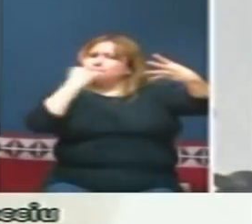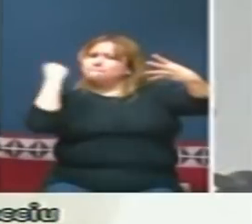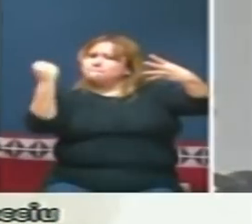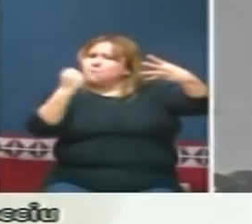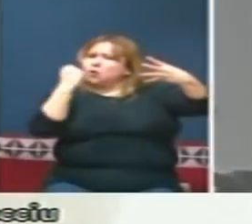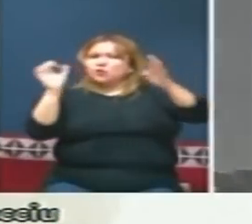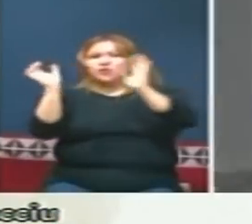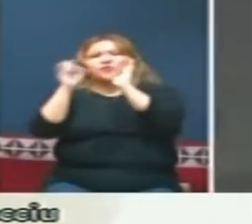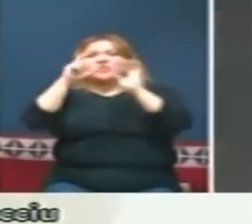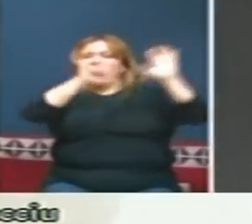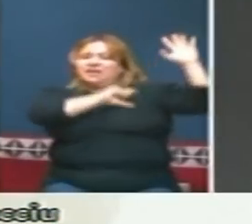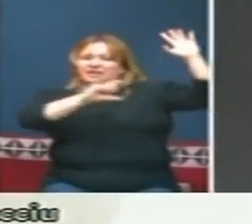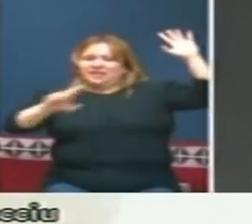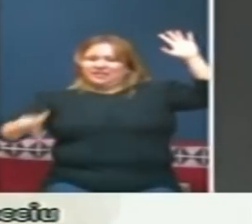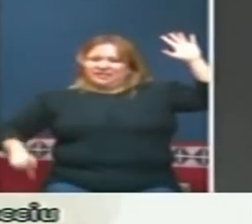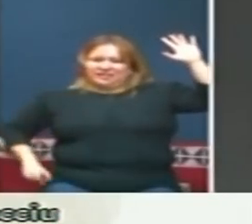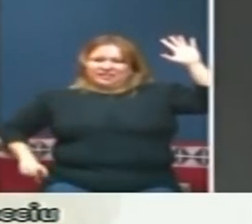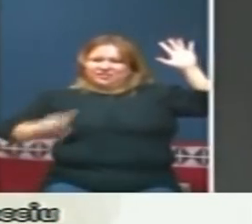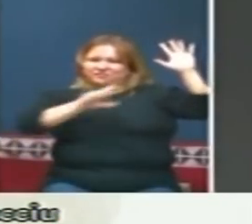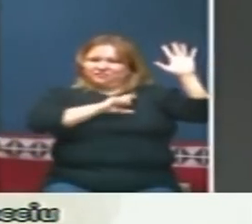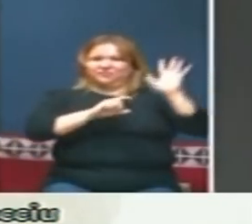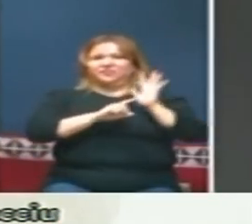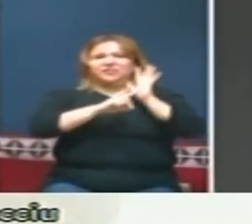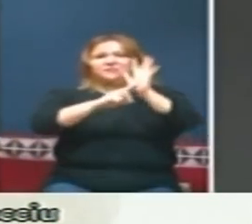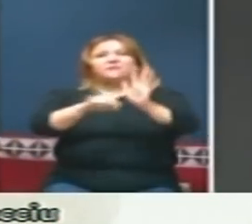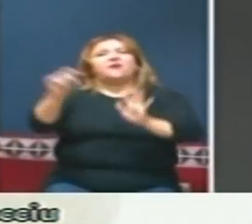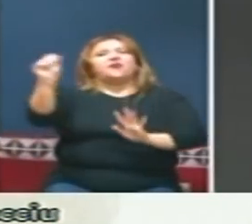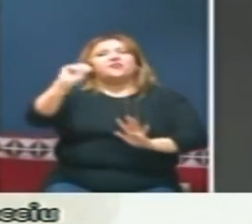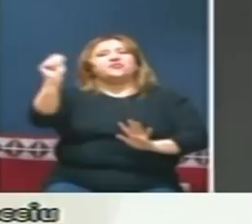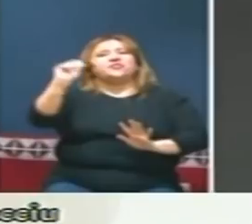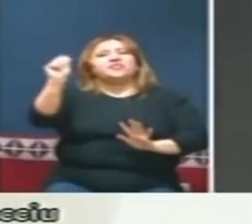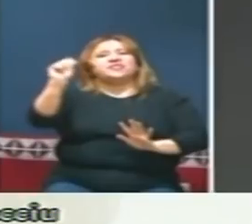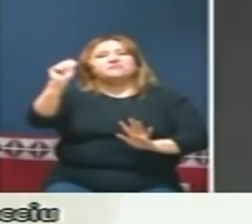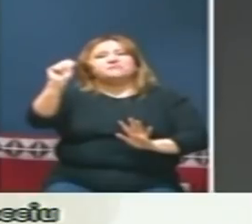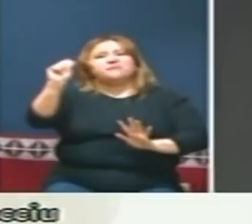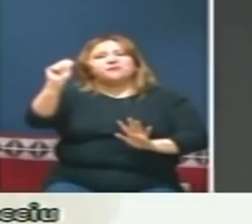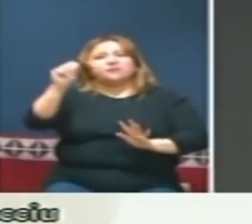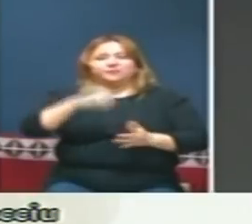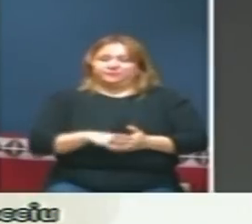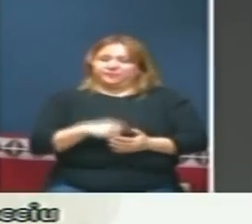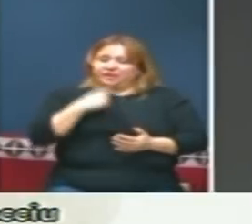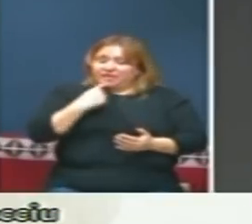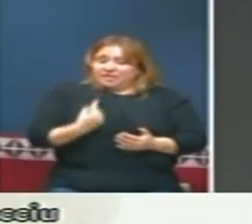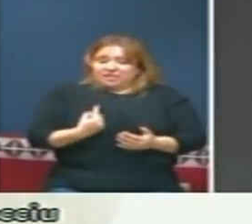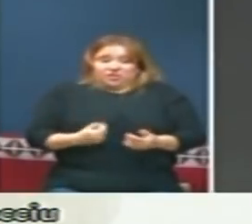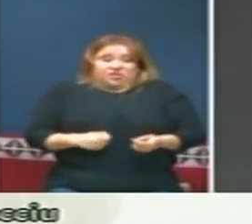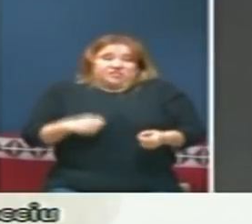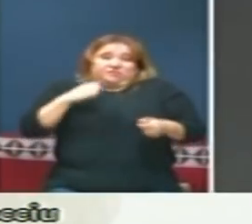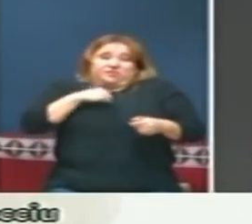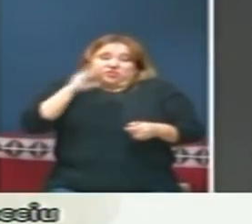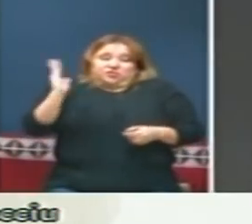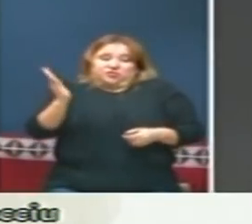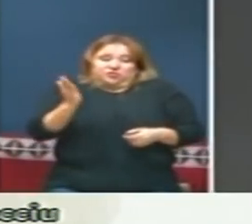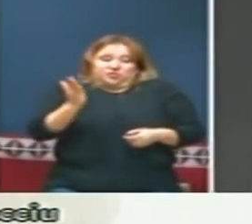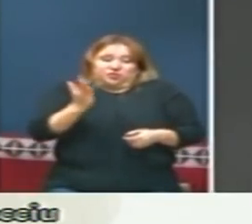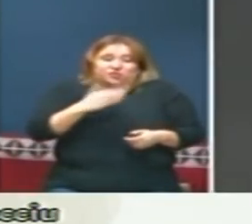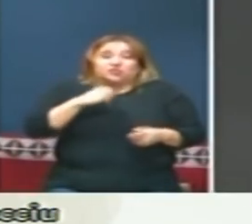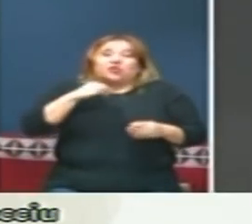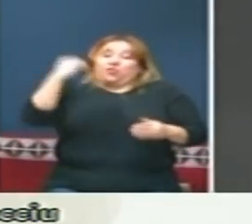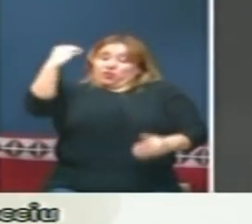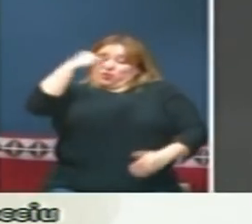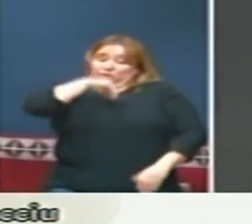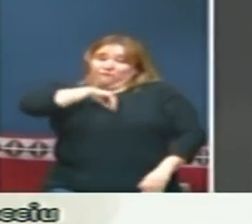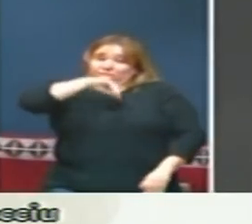de Cristo, mereciendo ser propuestos por la Iglesia a la admiración e imitación de todos los